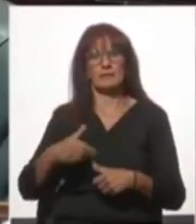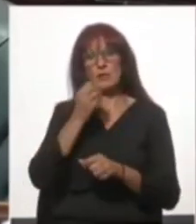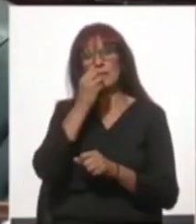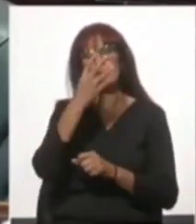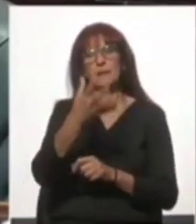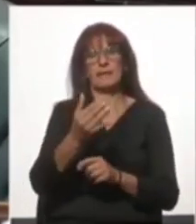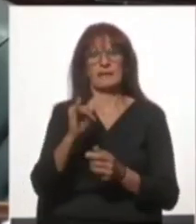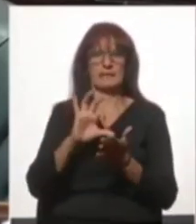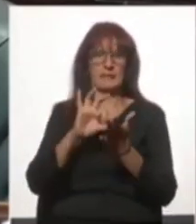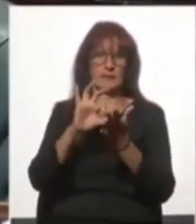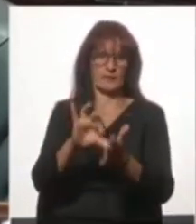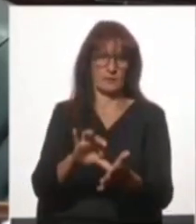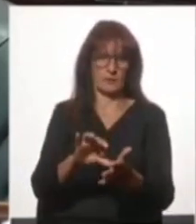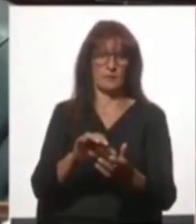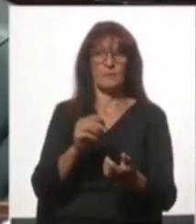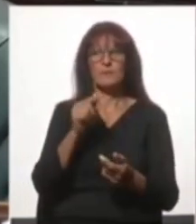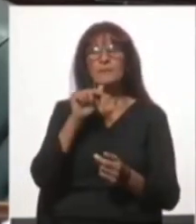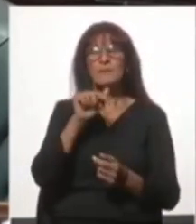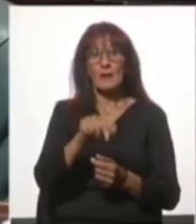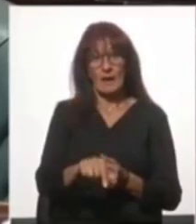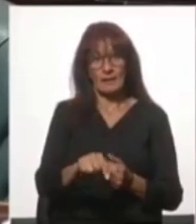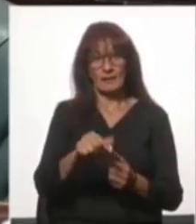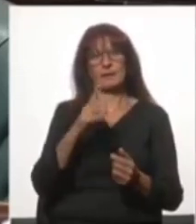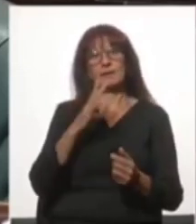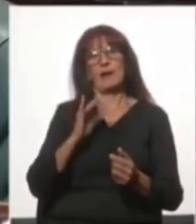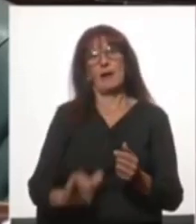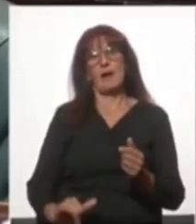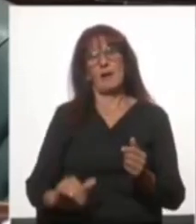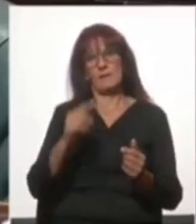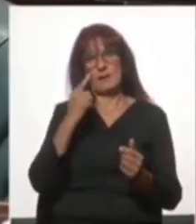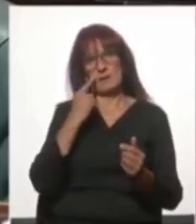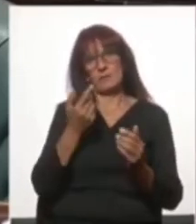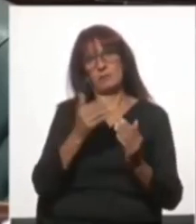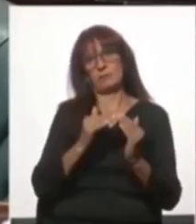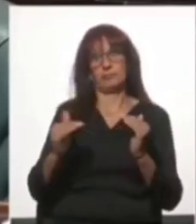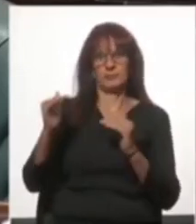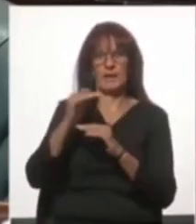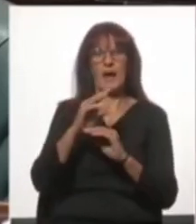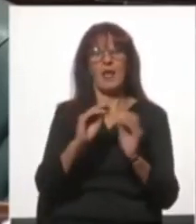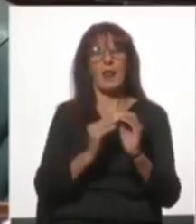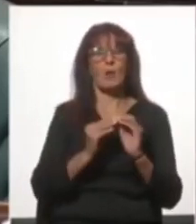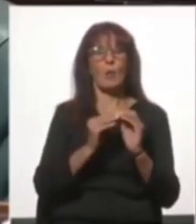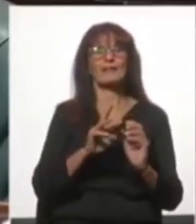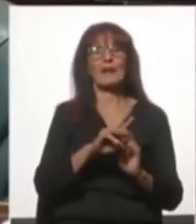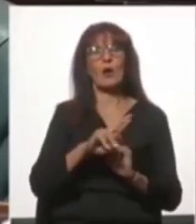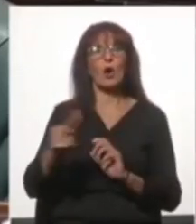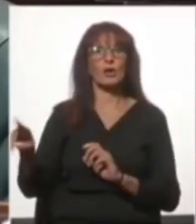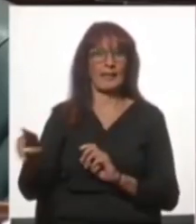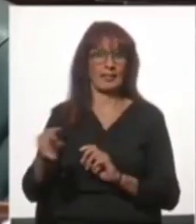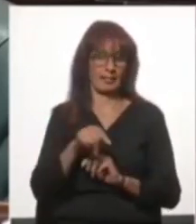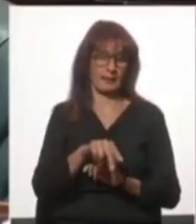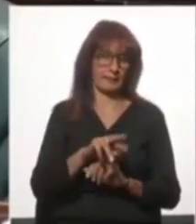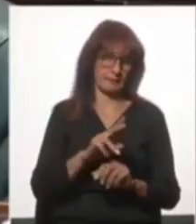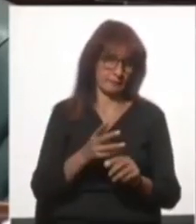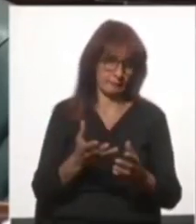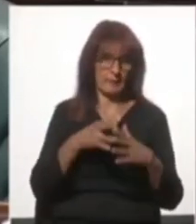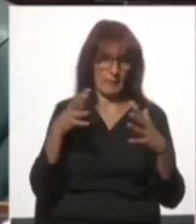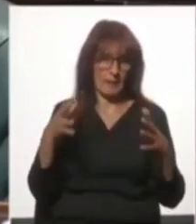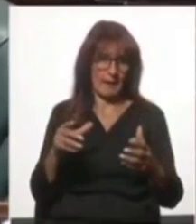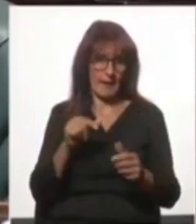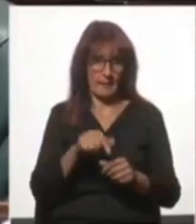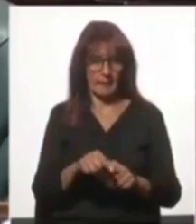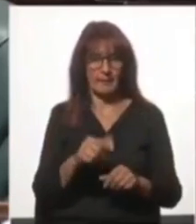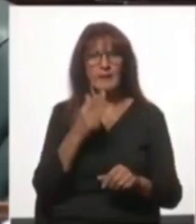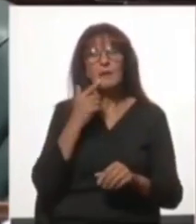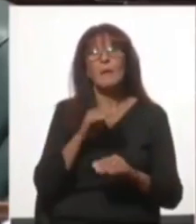servicios. Ahí aparentemente se va a generar un superávit de la cuenta corriente enorme. ¿Basado en